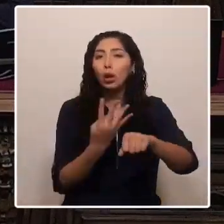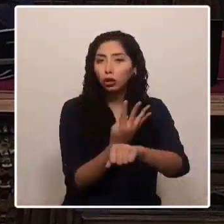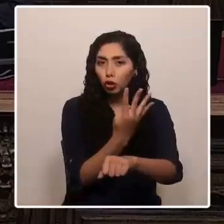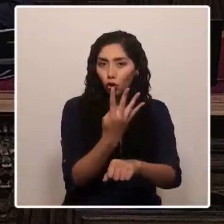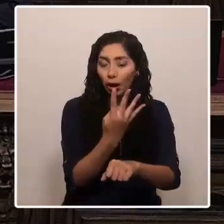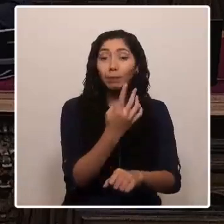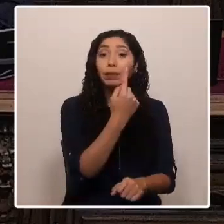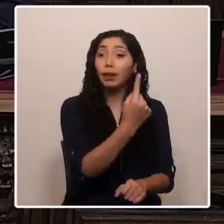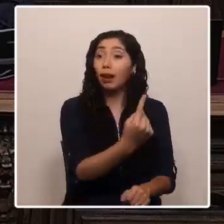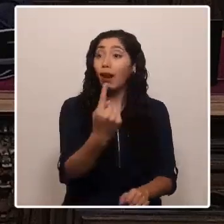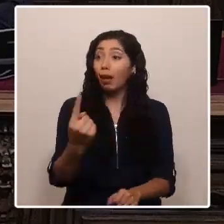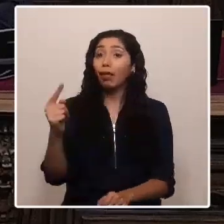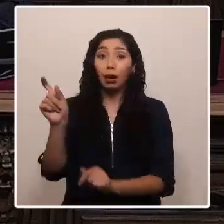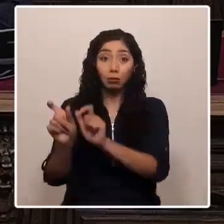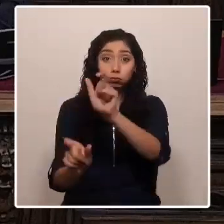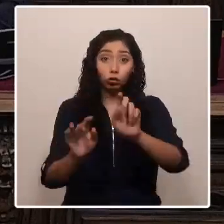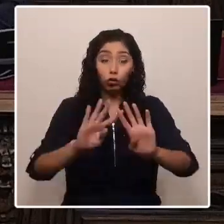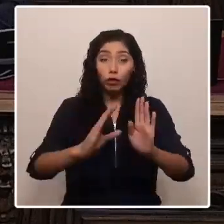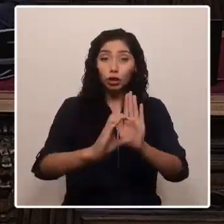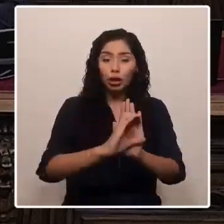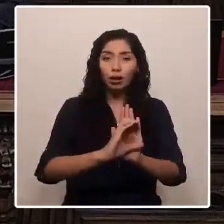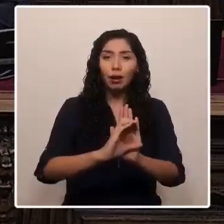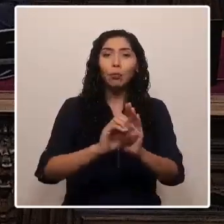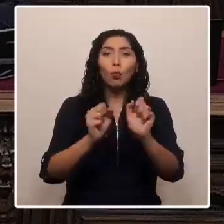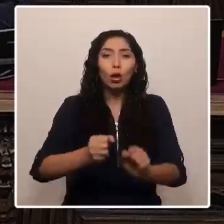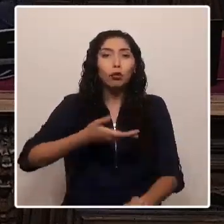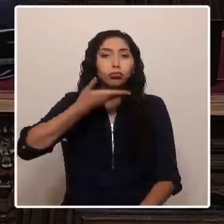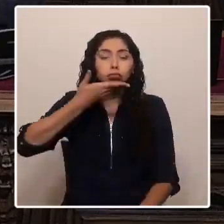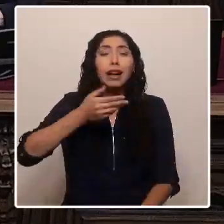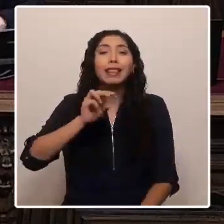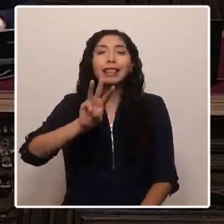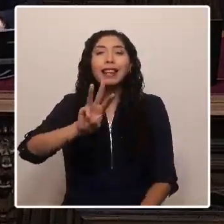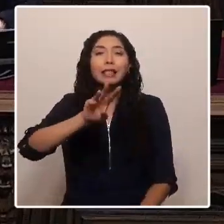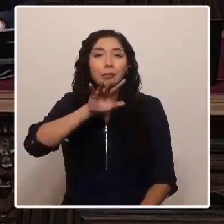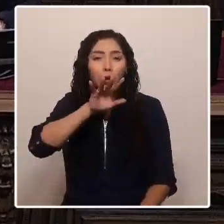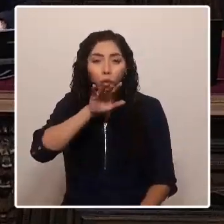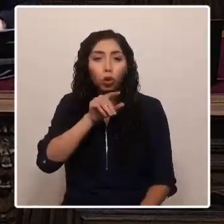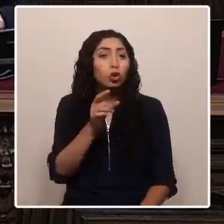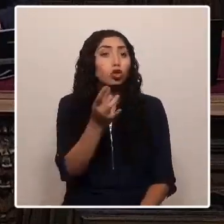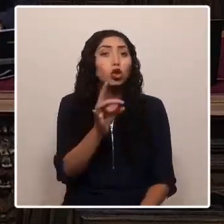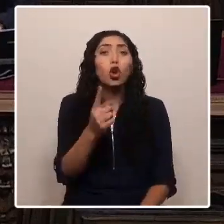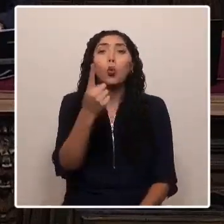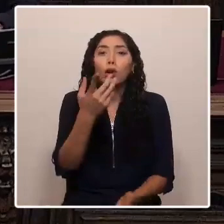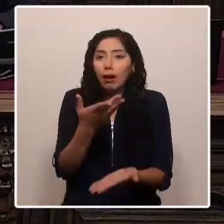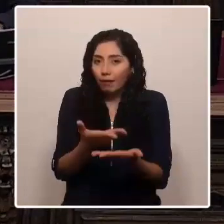convencional dispondrá de hasta 3 minutos y podrá intervenir una sola vez en el debate particular.